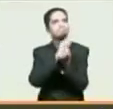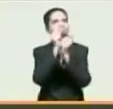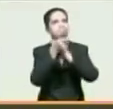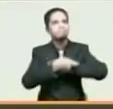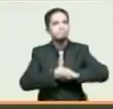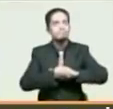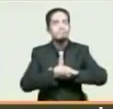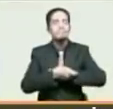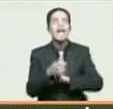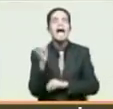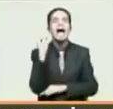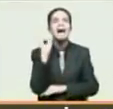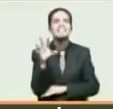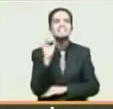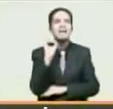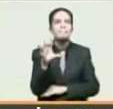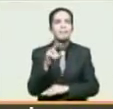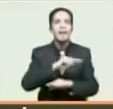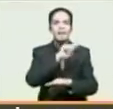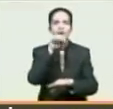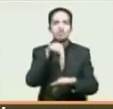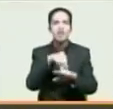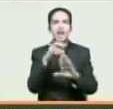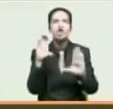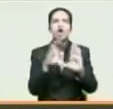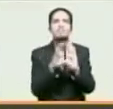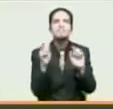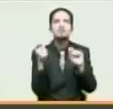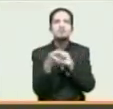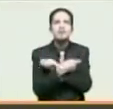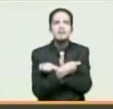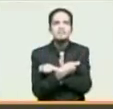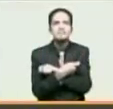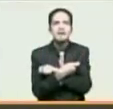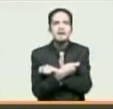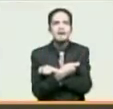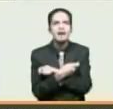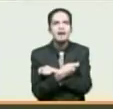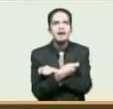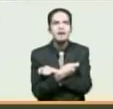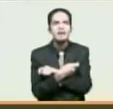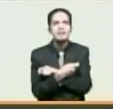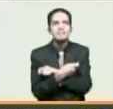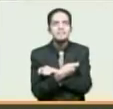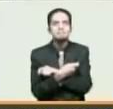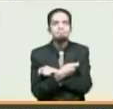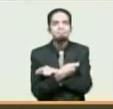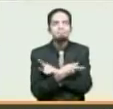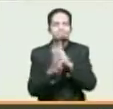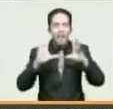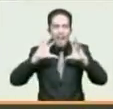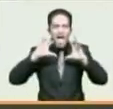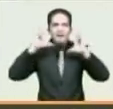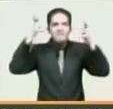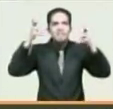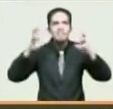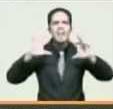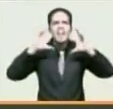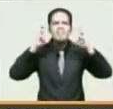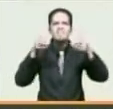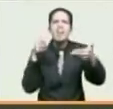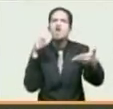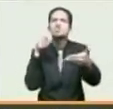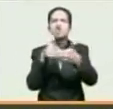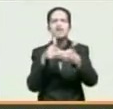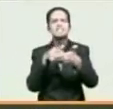Asamblea Nacional Constituyente total y absolutamente insurgente, rebelde, que nos rebelemos contra el viejo